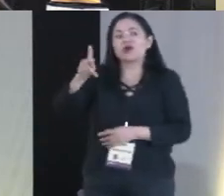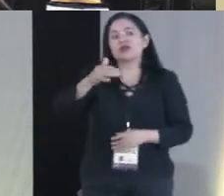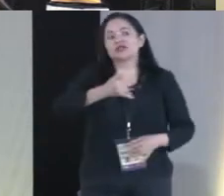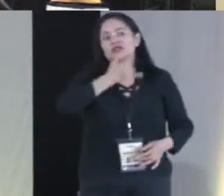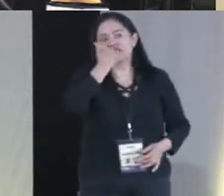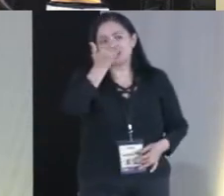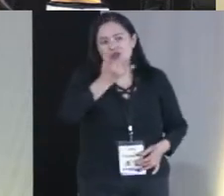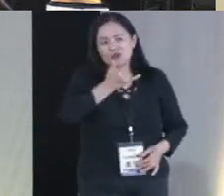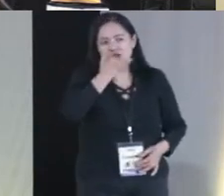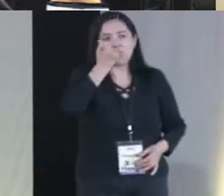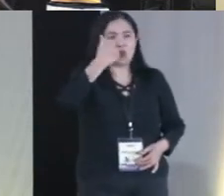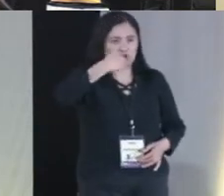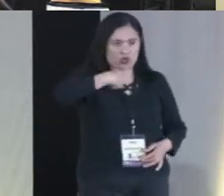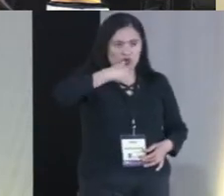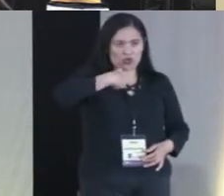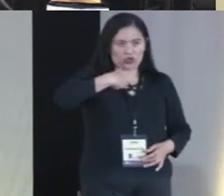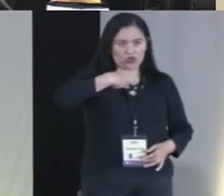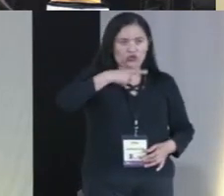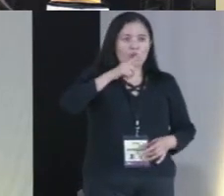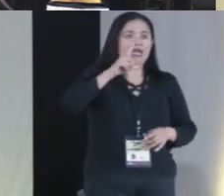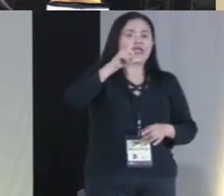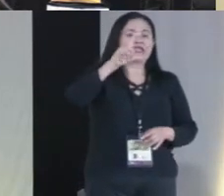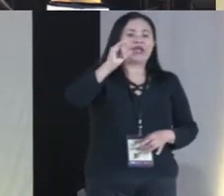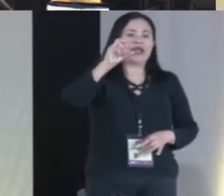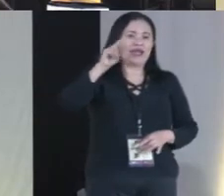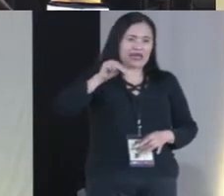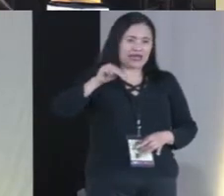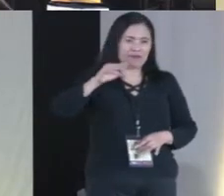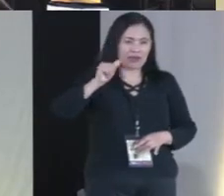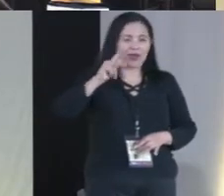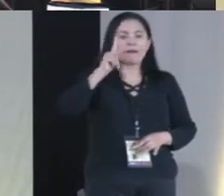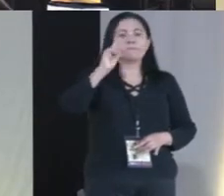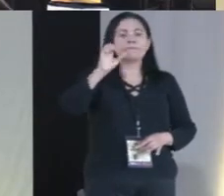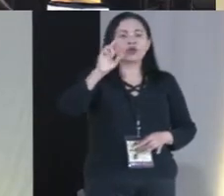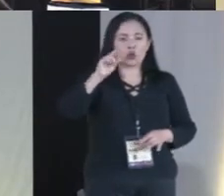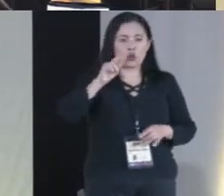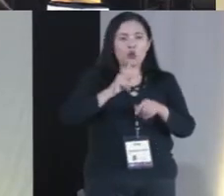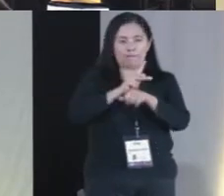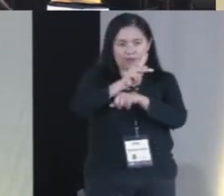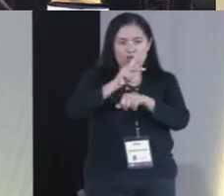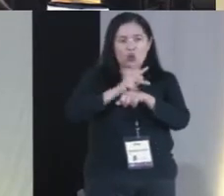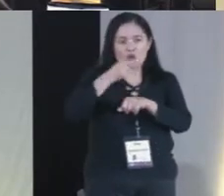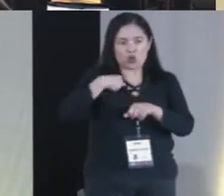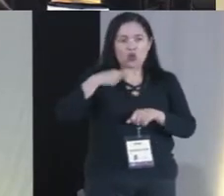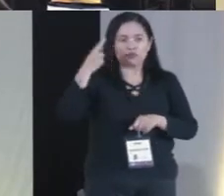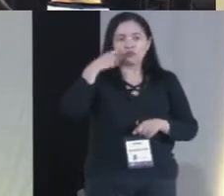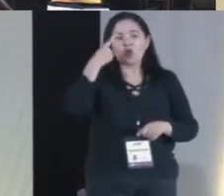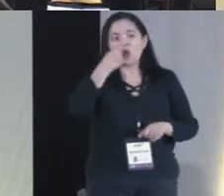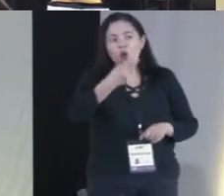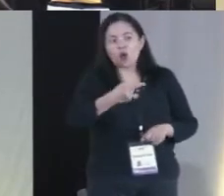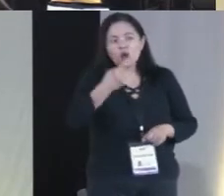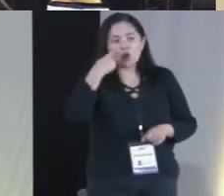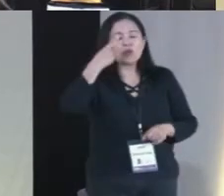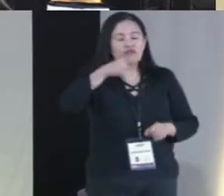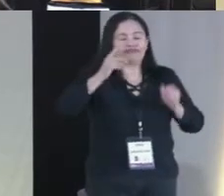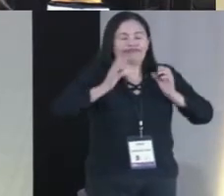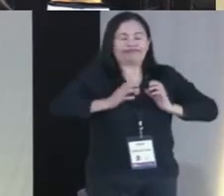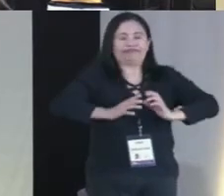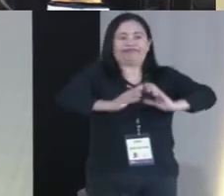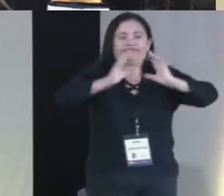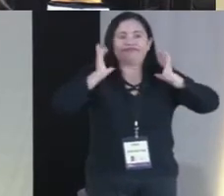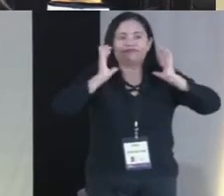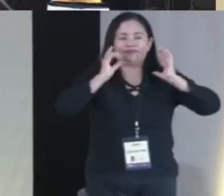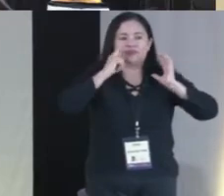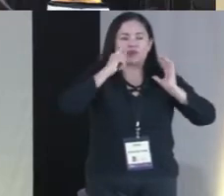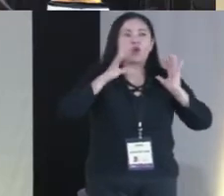yo estuve en Lima, Perú, y me sorprendió mucho, de veras me sorprendió ver la